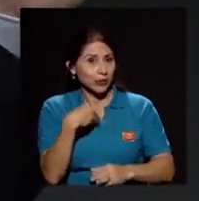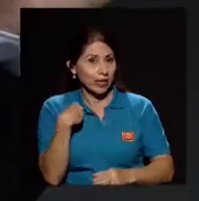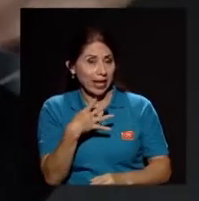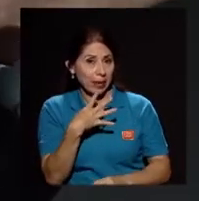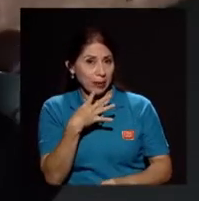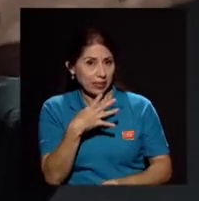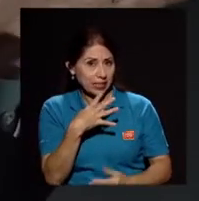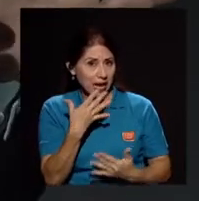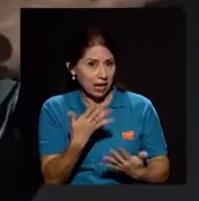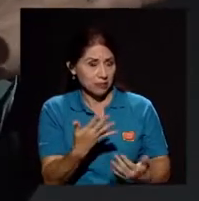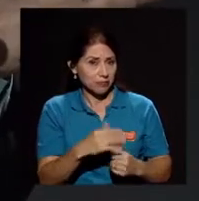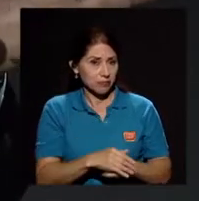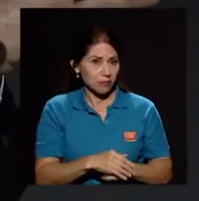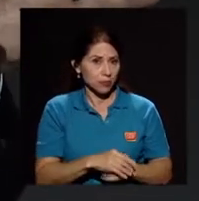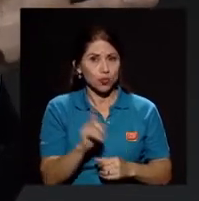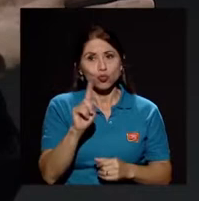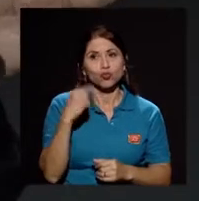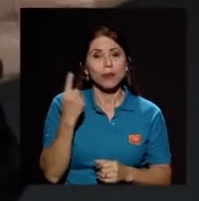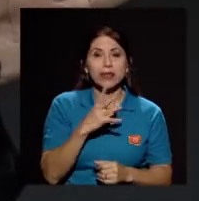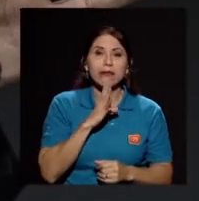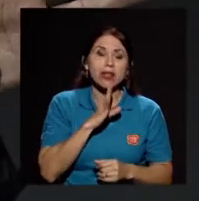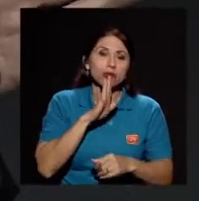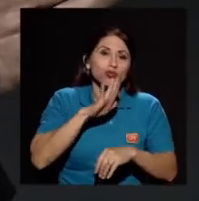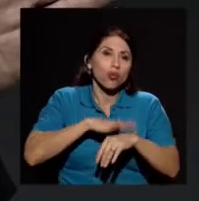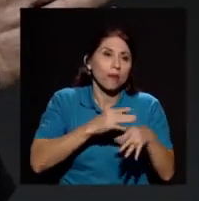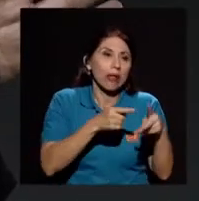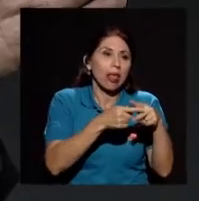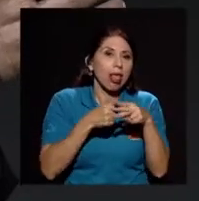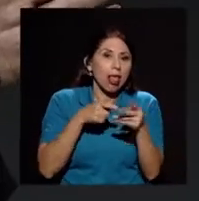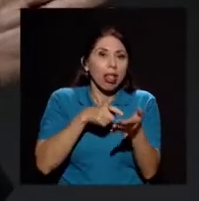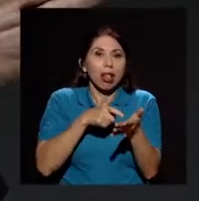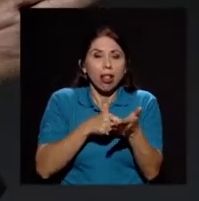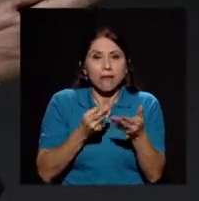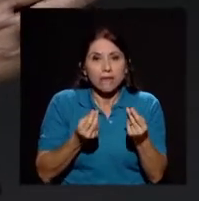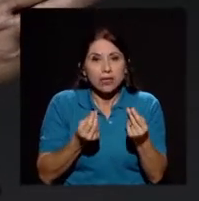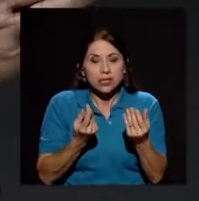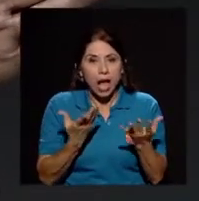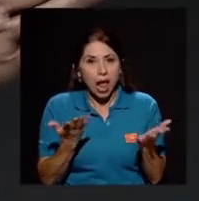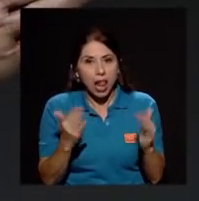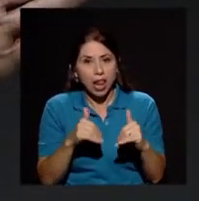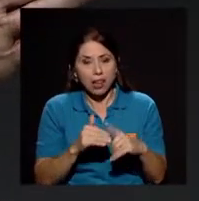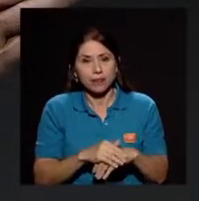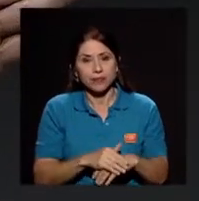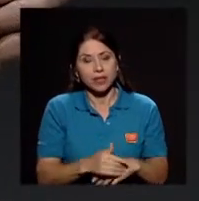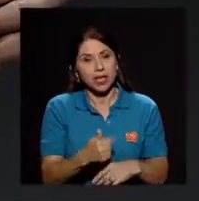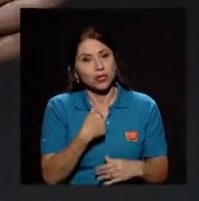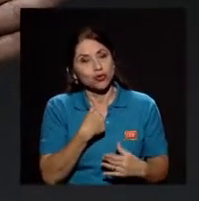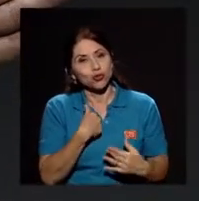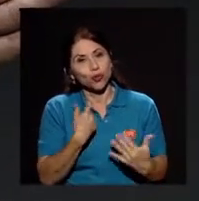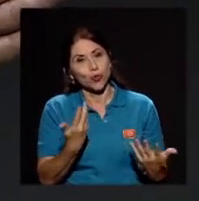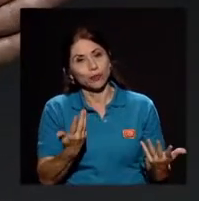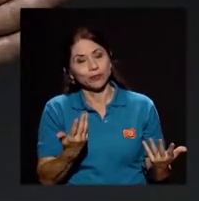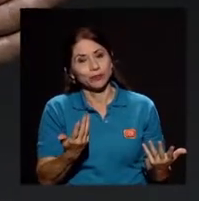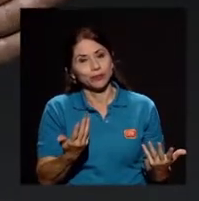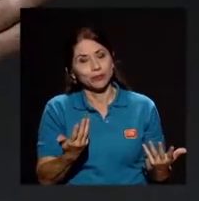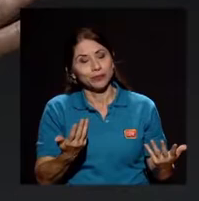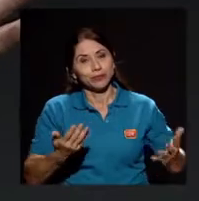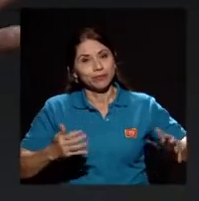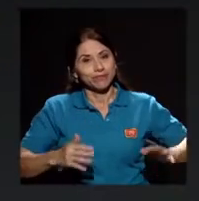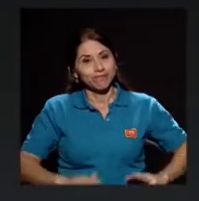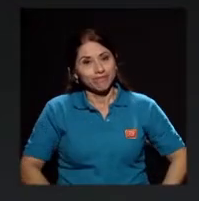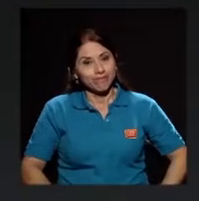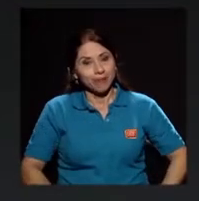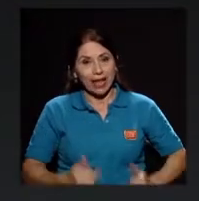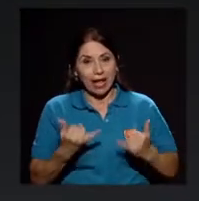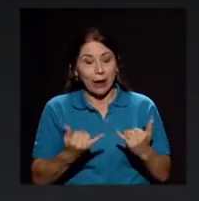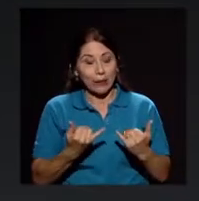de el ámbito fiscal que yo y aguafiestas de este